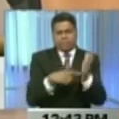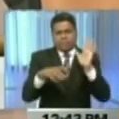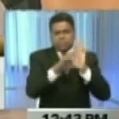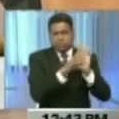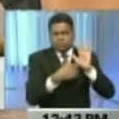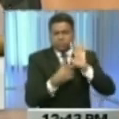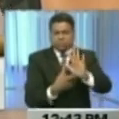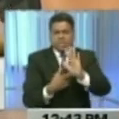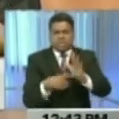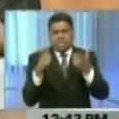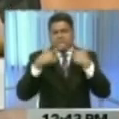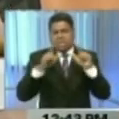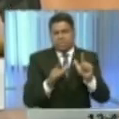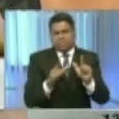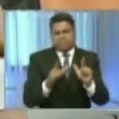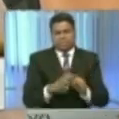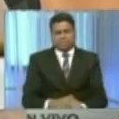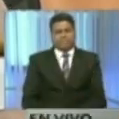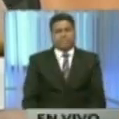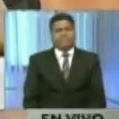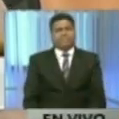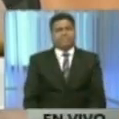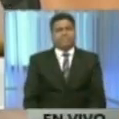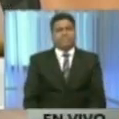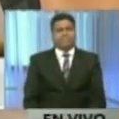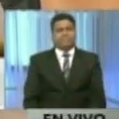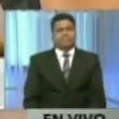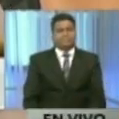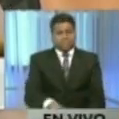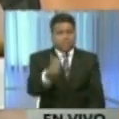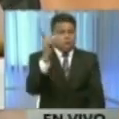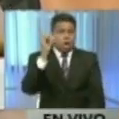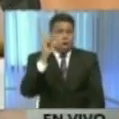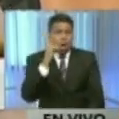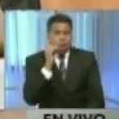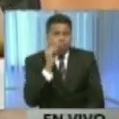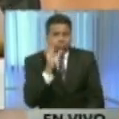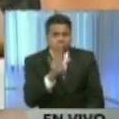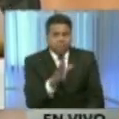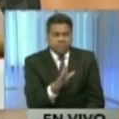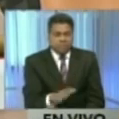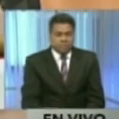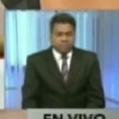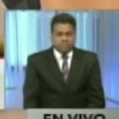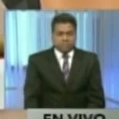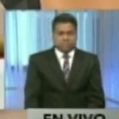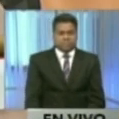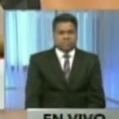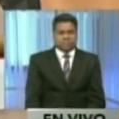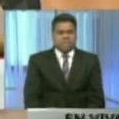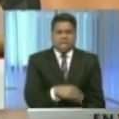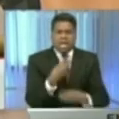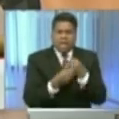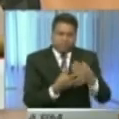independiente, libre y soberana. El señor Almagro, en conclusión, ha